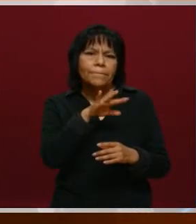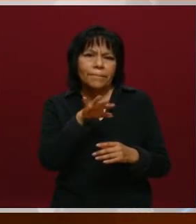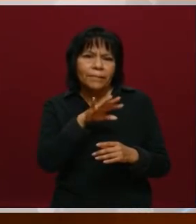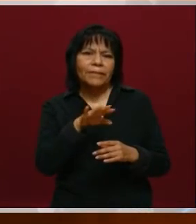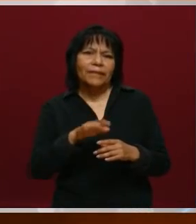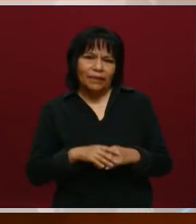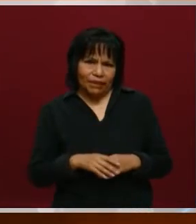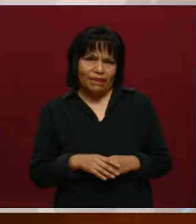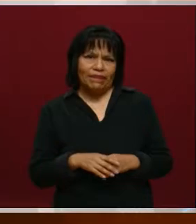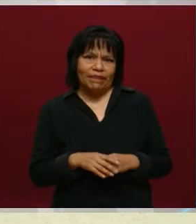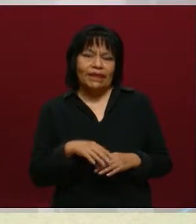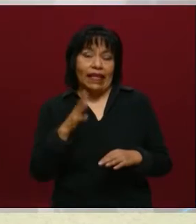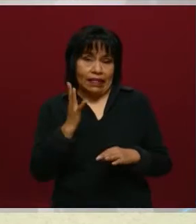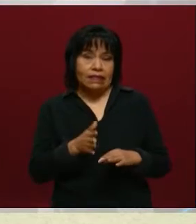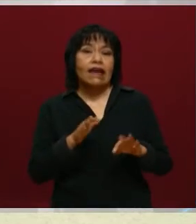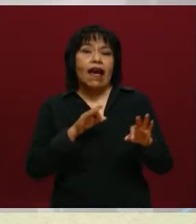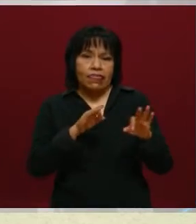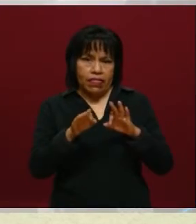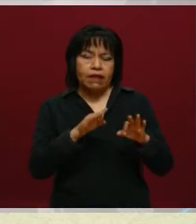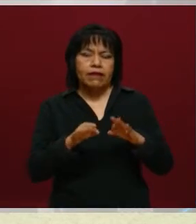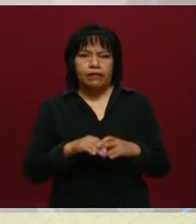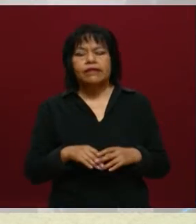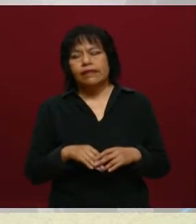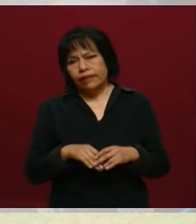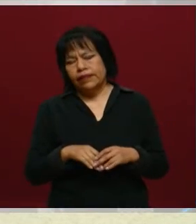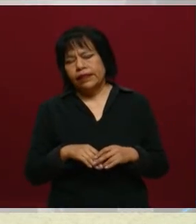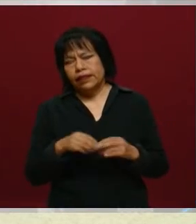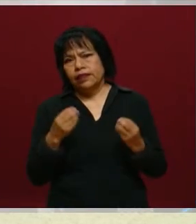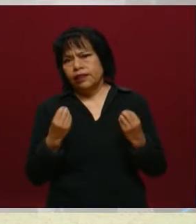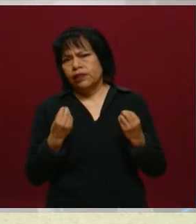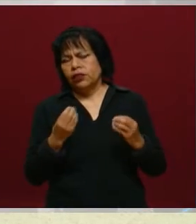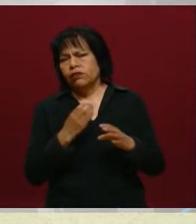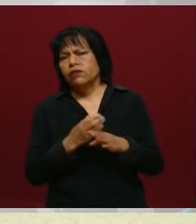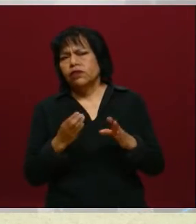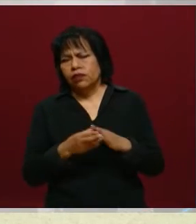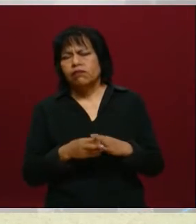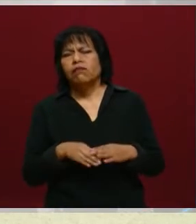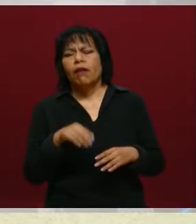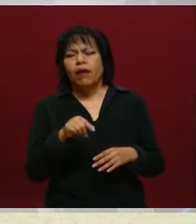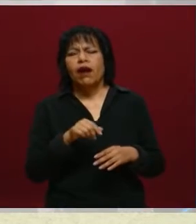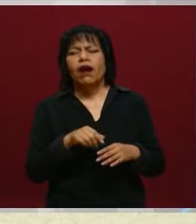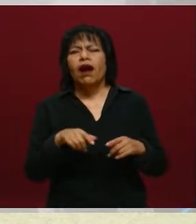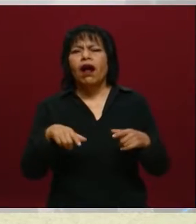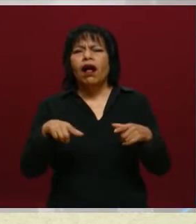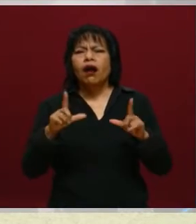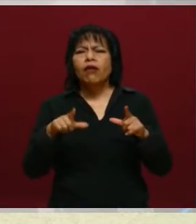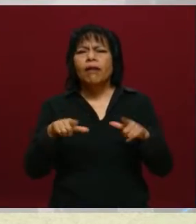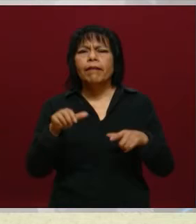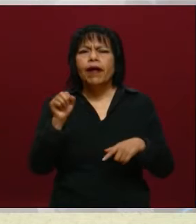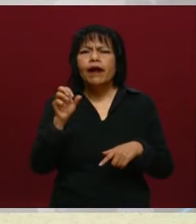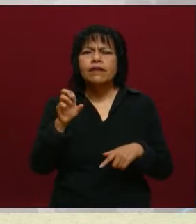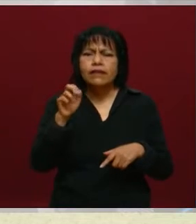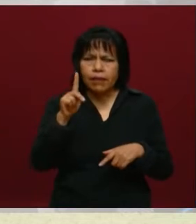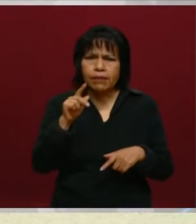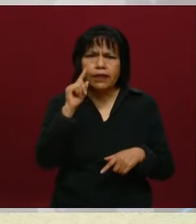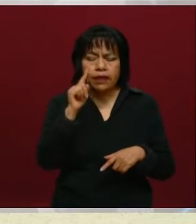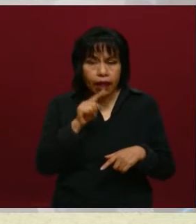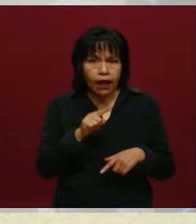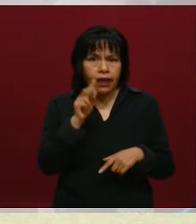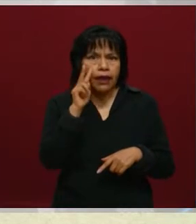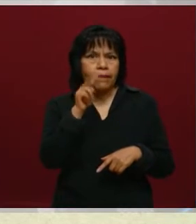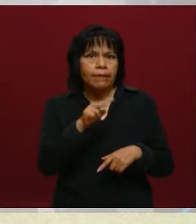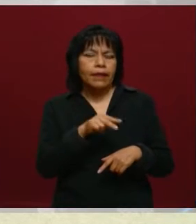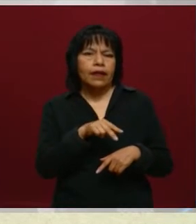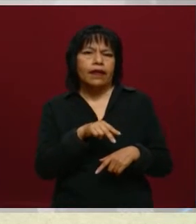seguramente si aún hay más cosas debemos entrar a la página de la secretaría de educación y bueno pues bajar en